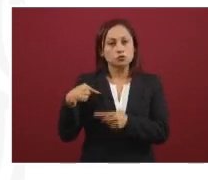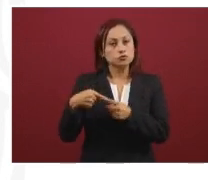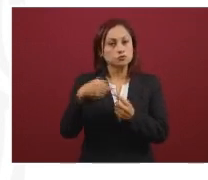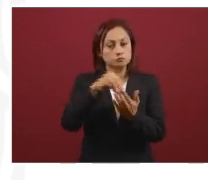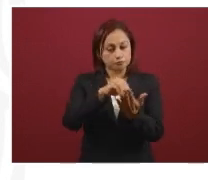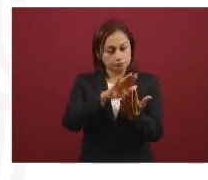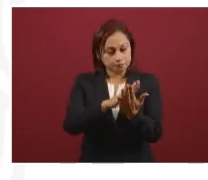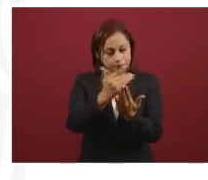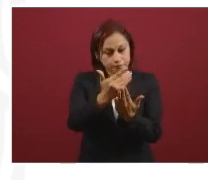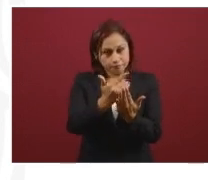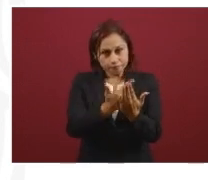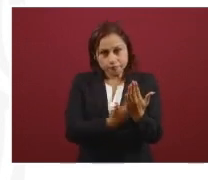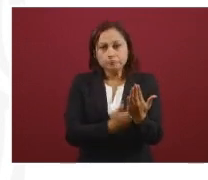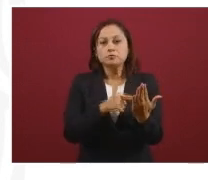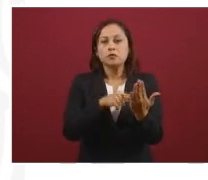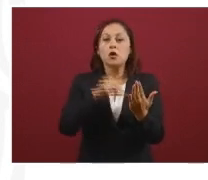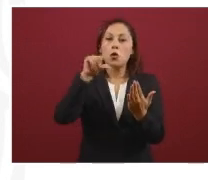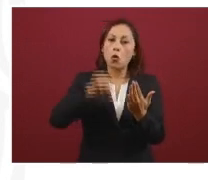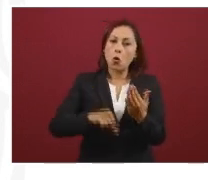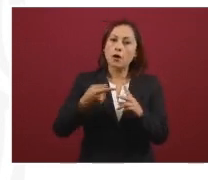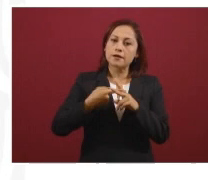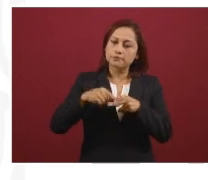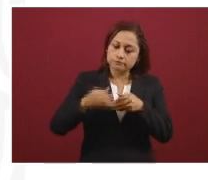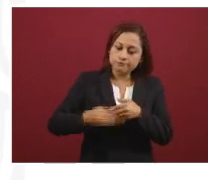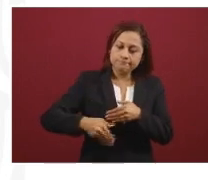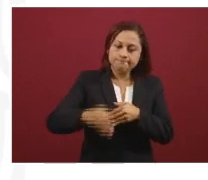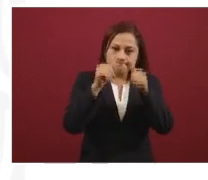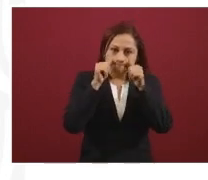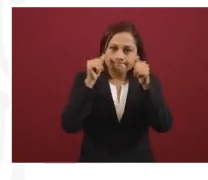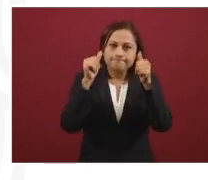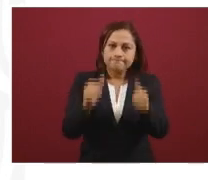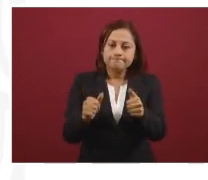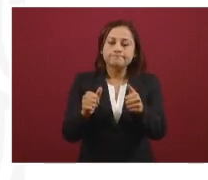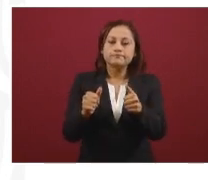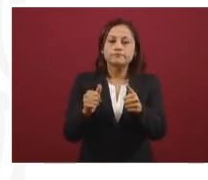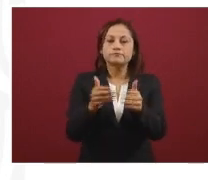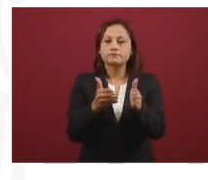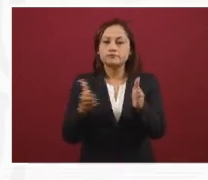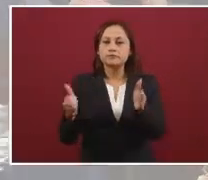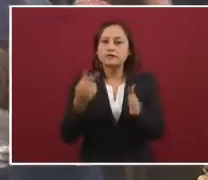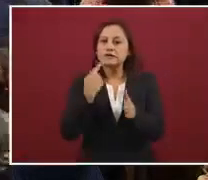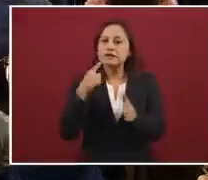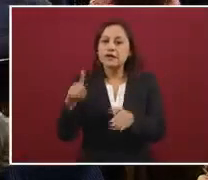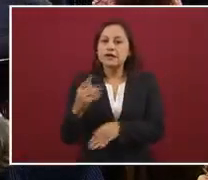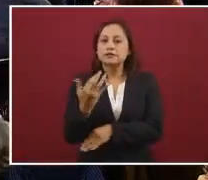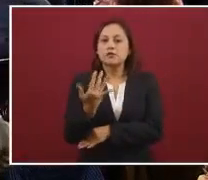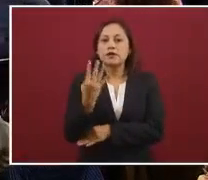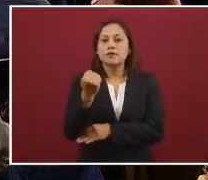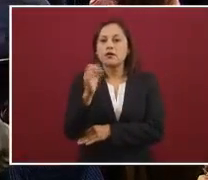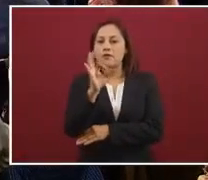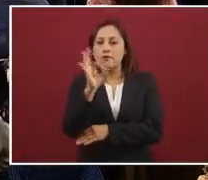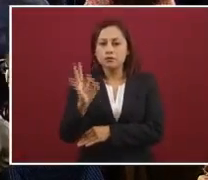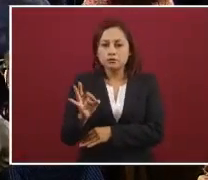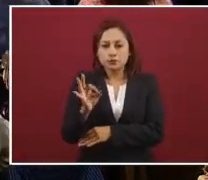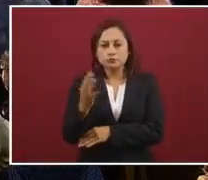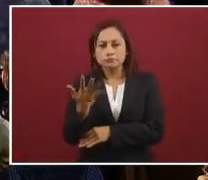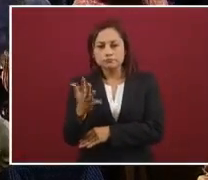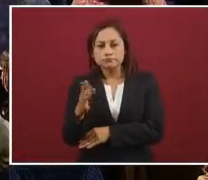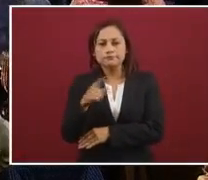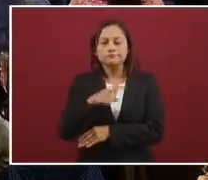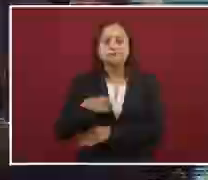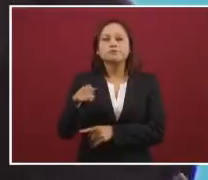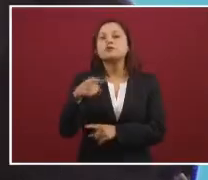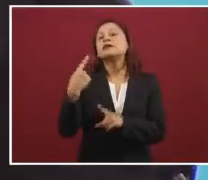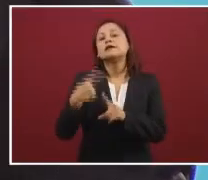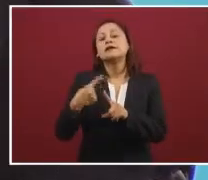a partir del día de hoy. Son el 59% de esas quejas vinculadas a